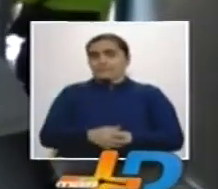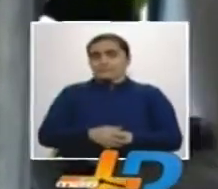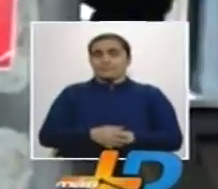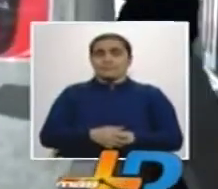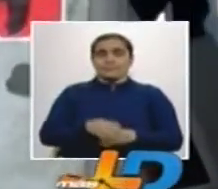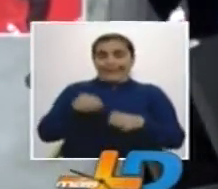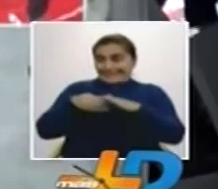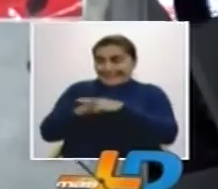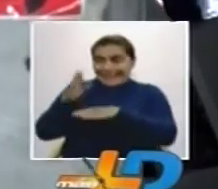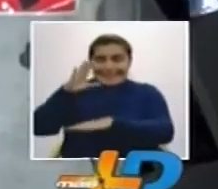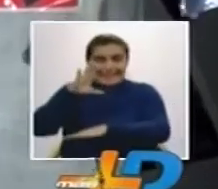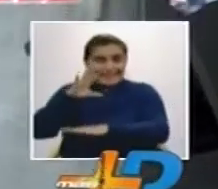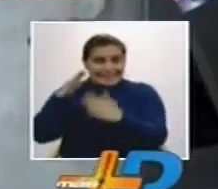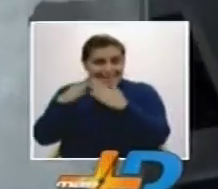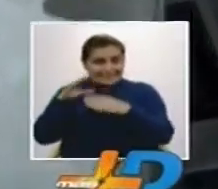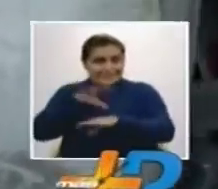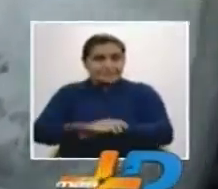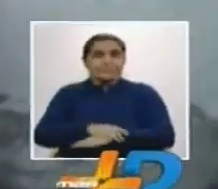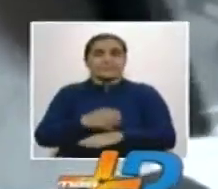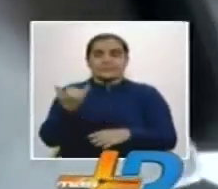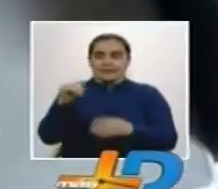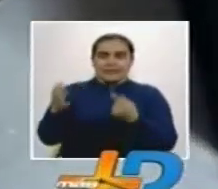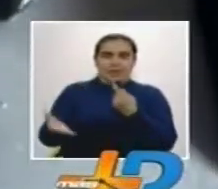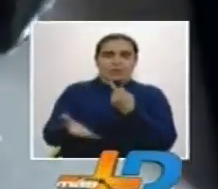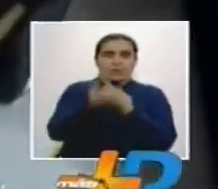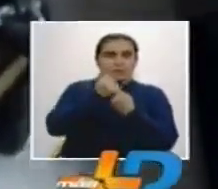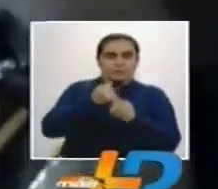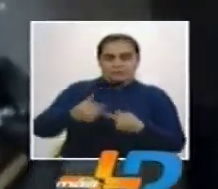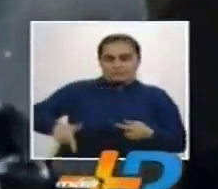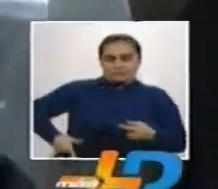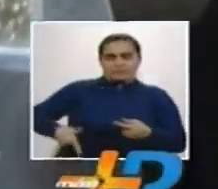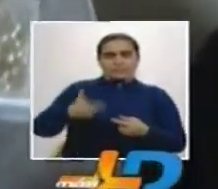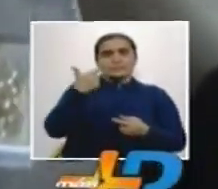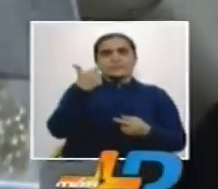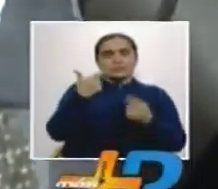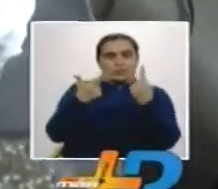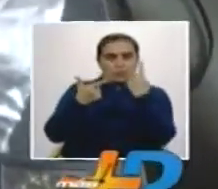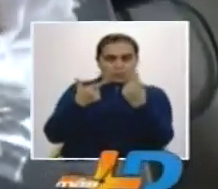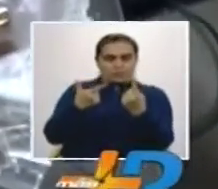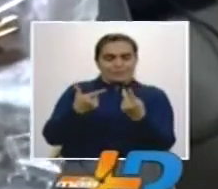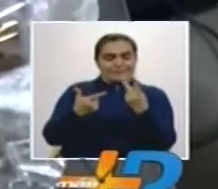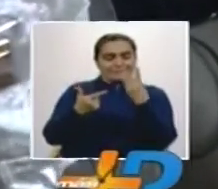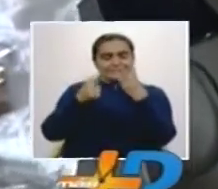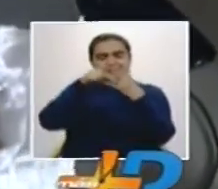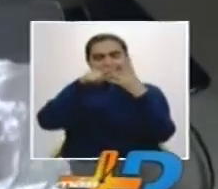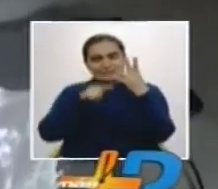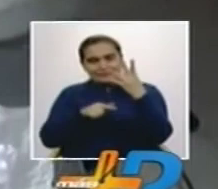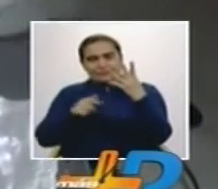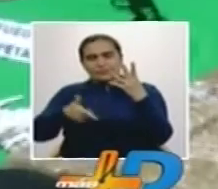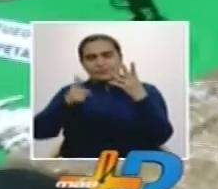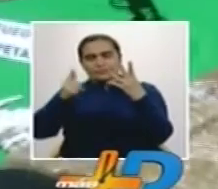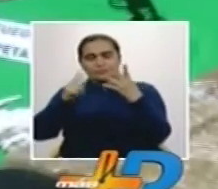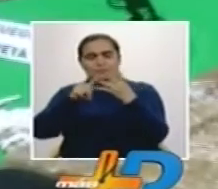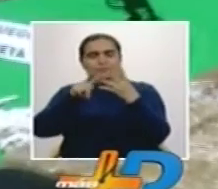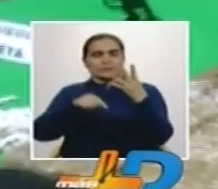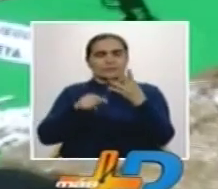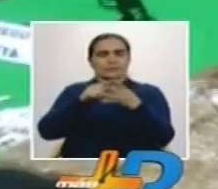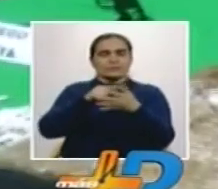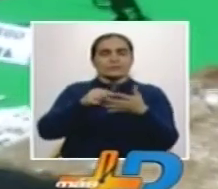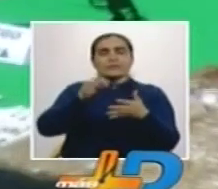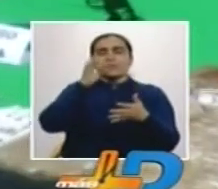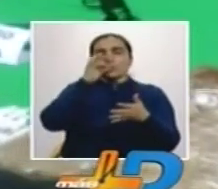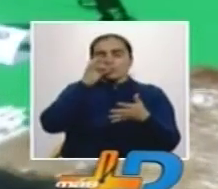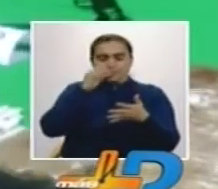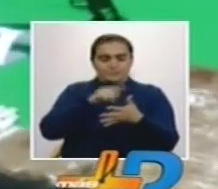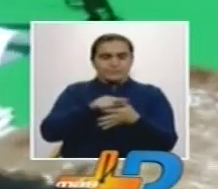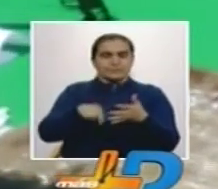allanamientos fueron incautadas 3 armas de fuego, una escopeta calibre 20, un revólver y una pistola, una granada, 10 libras de marihuana, 200 dosis de bazuco que fueron